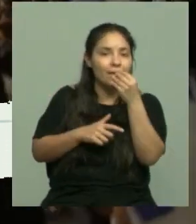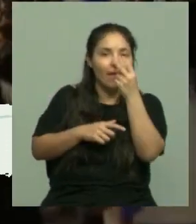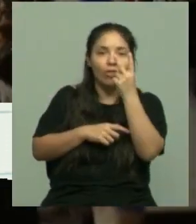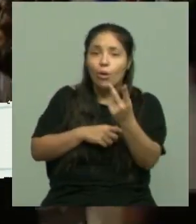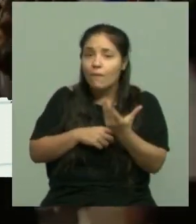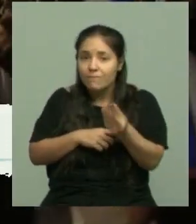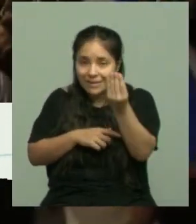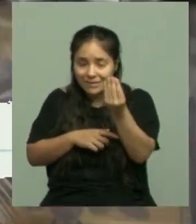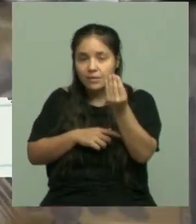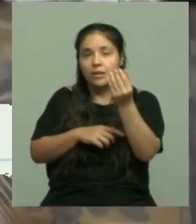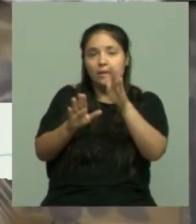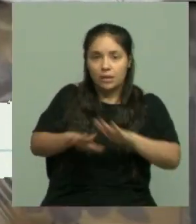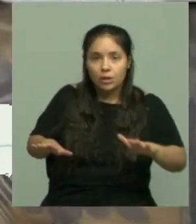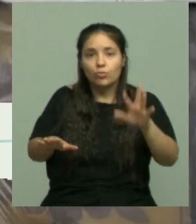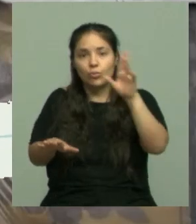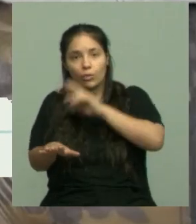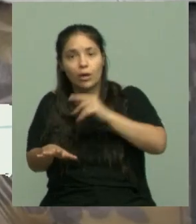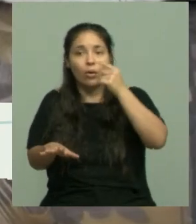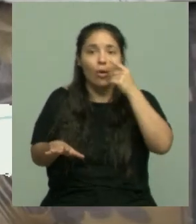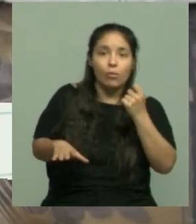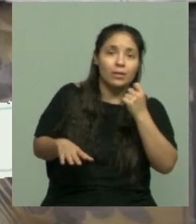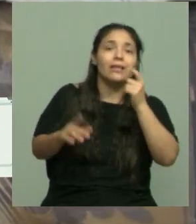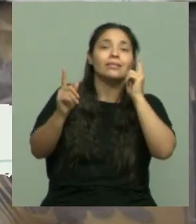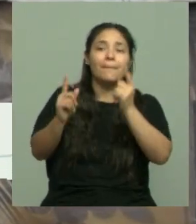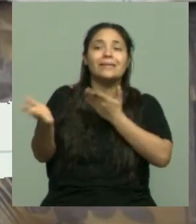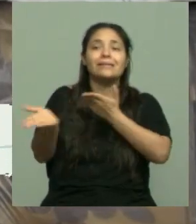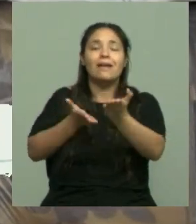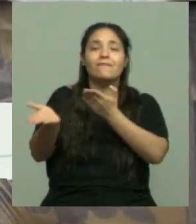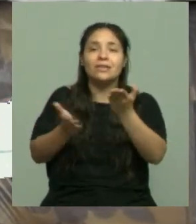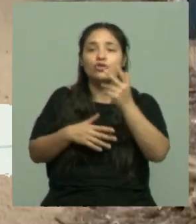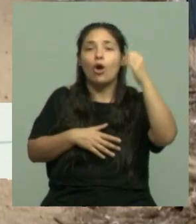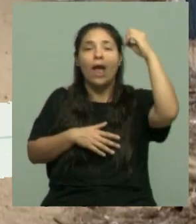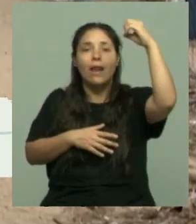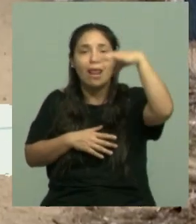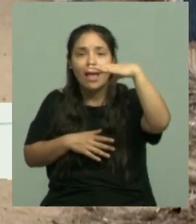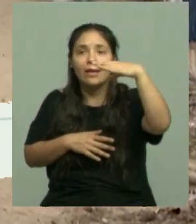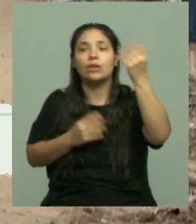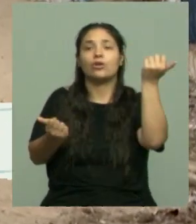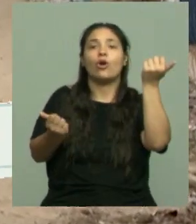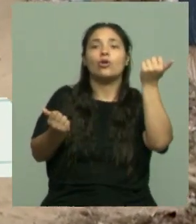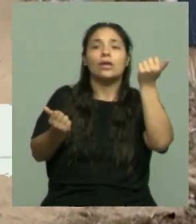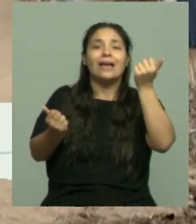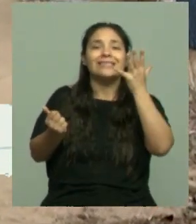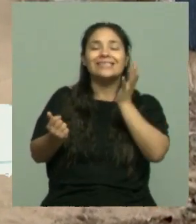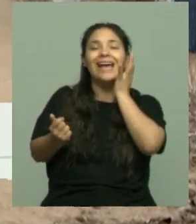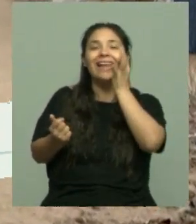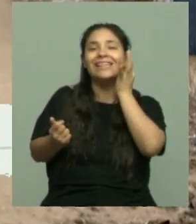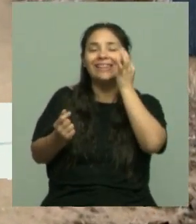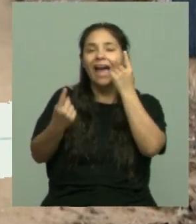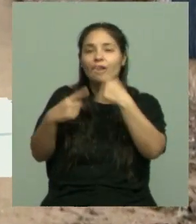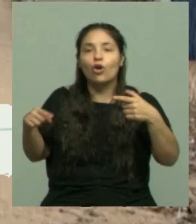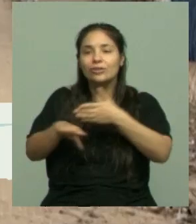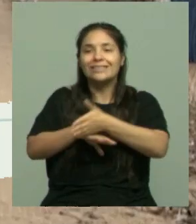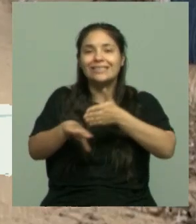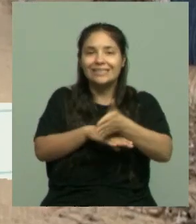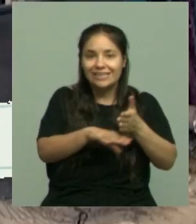para que puedan tener servicios eléctricos, para que puedan tener accesos sanitarios. Después de ese abastecimiento, que